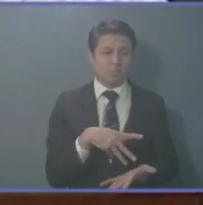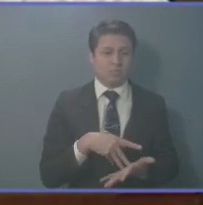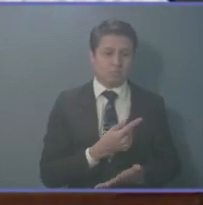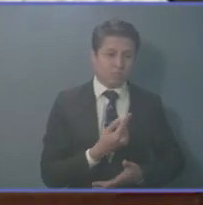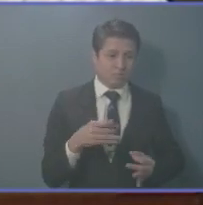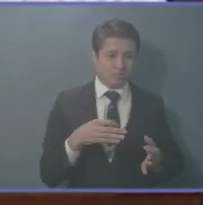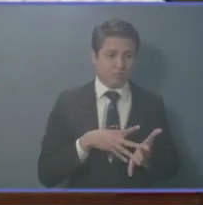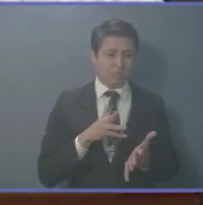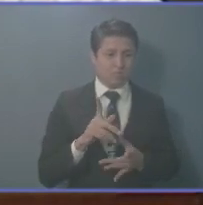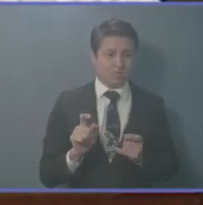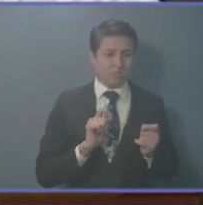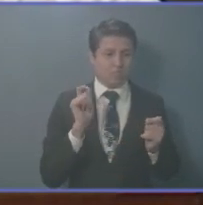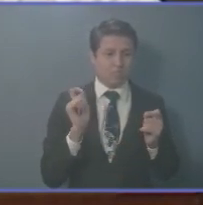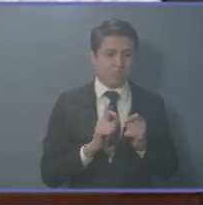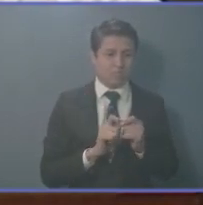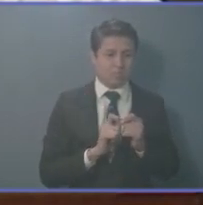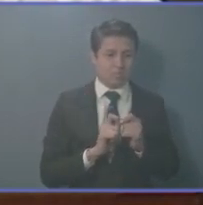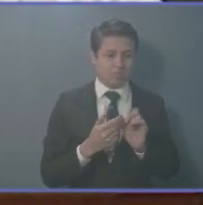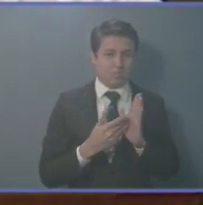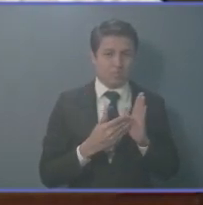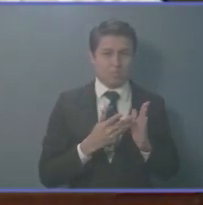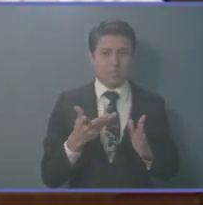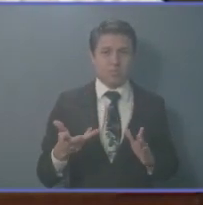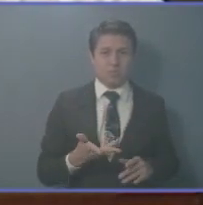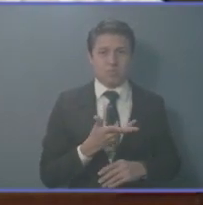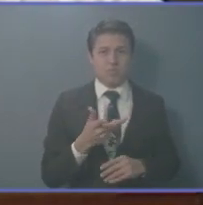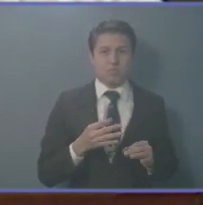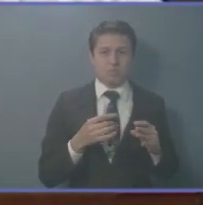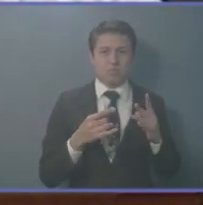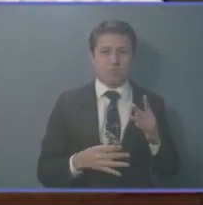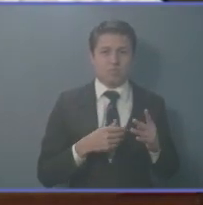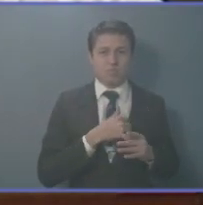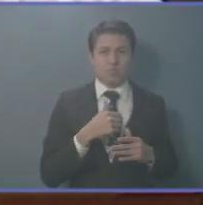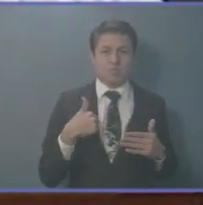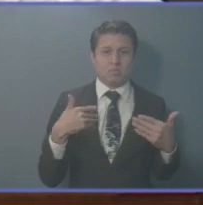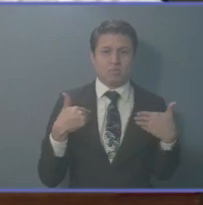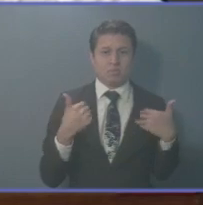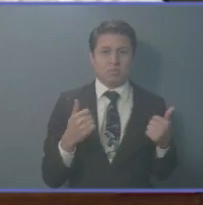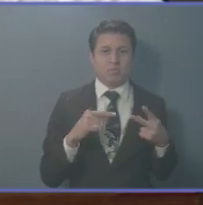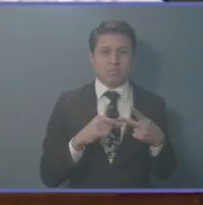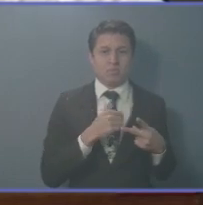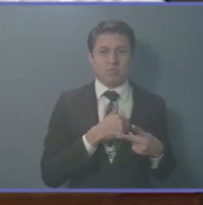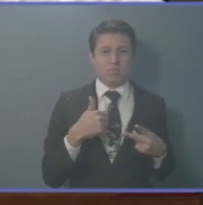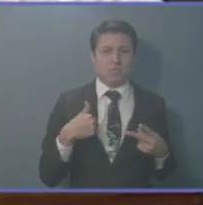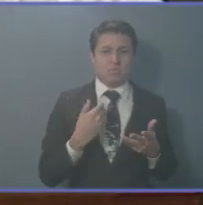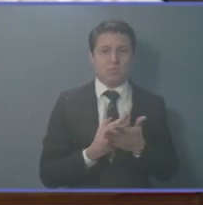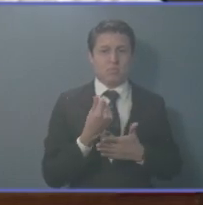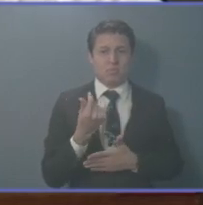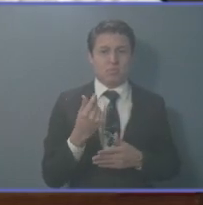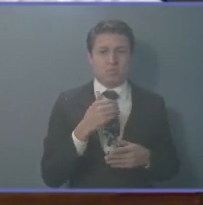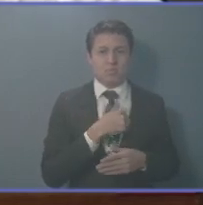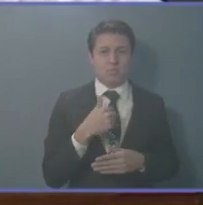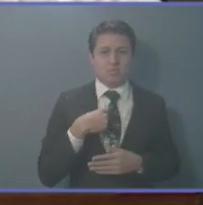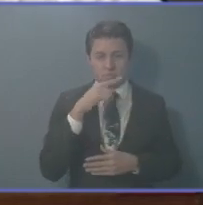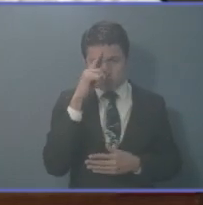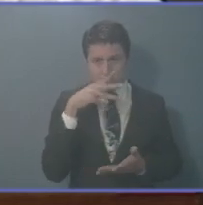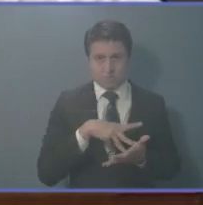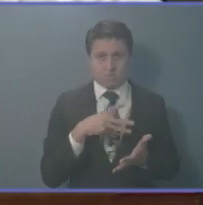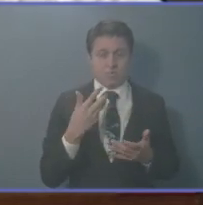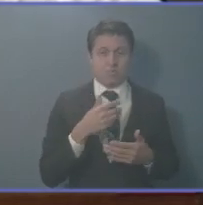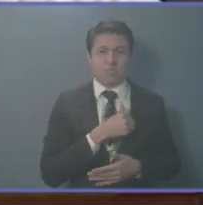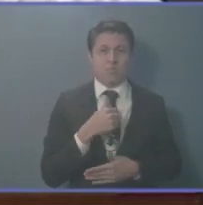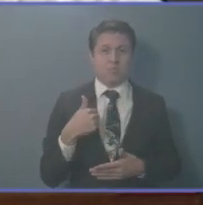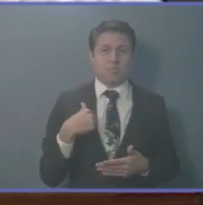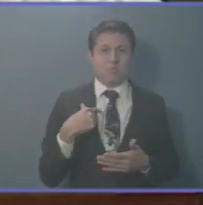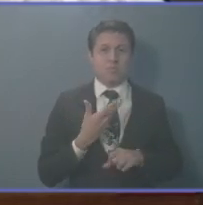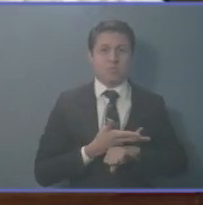ver exclusivamente con el combate de la pandemia, como todas las dependencias del Ministerio de Salud, del Ministerio de Economía, Ministerio de Obras Públicas y Transporte, Ministerio de Agricultura